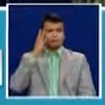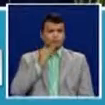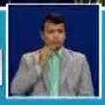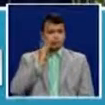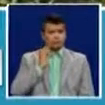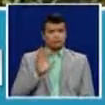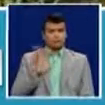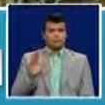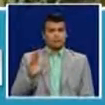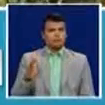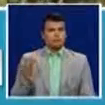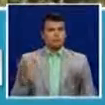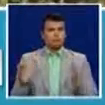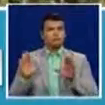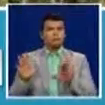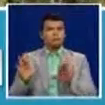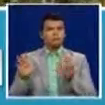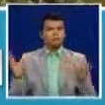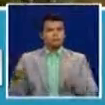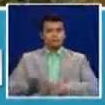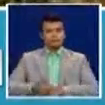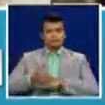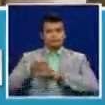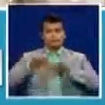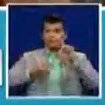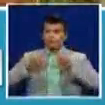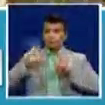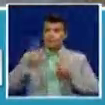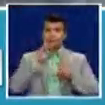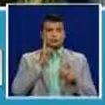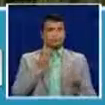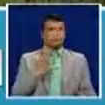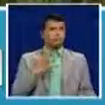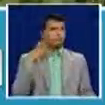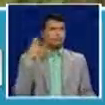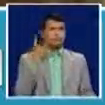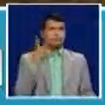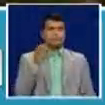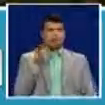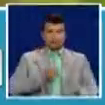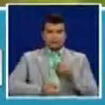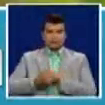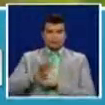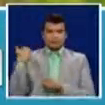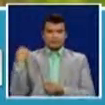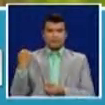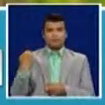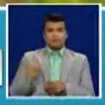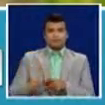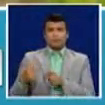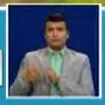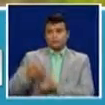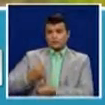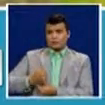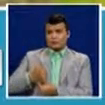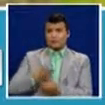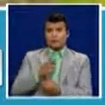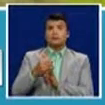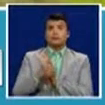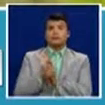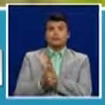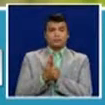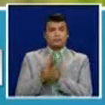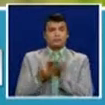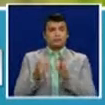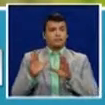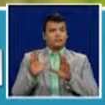experiencia en el campo de la dirección de fotografía. Imagínate que hace más de 20 años trabajé con ambos y ya eran muy buenos. Bueno,